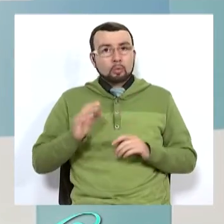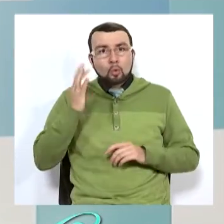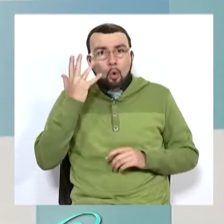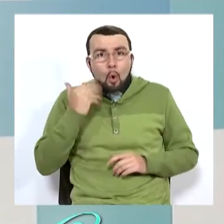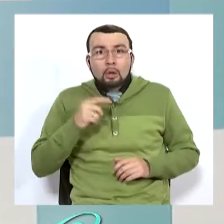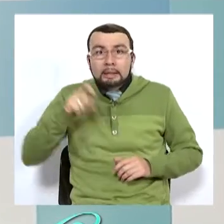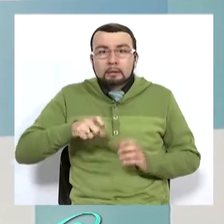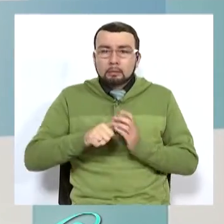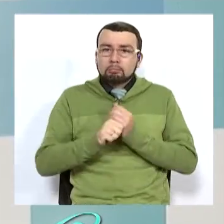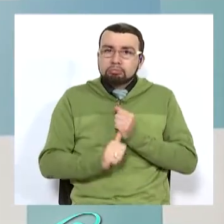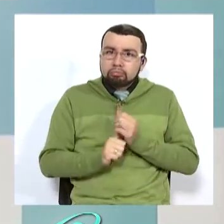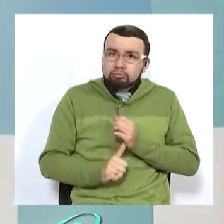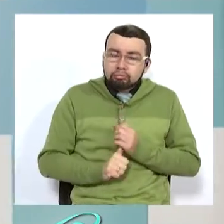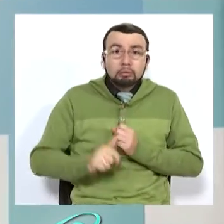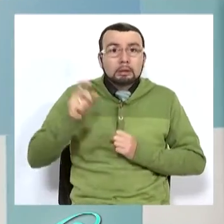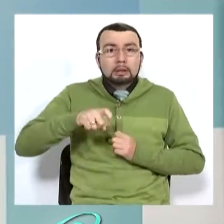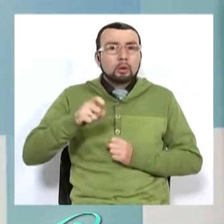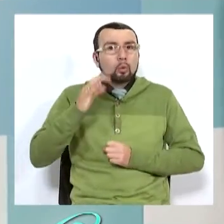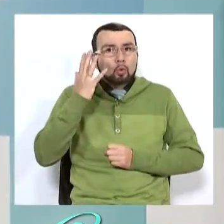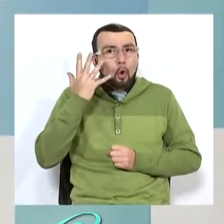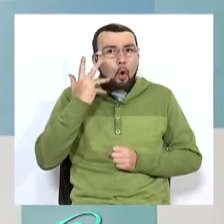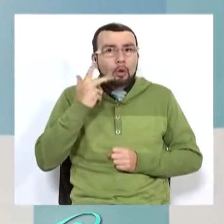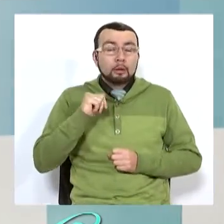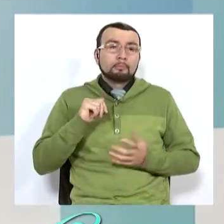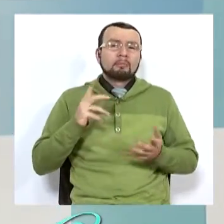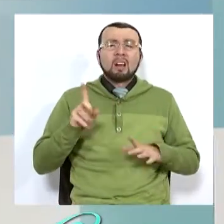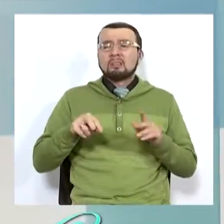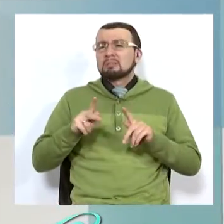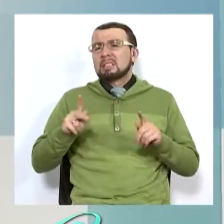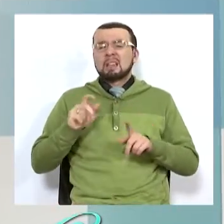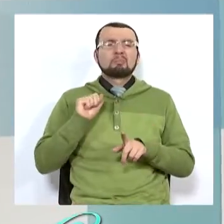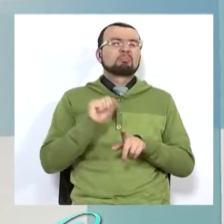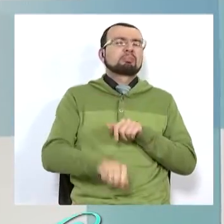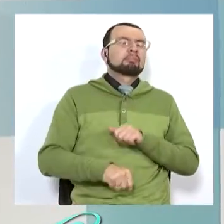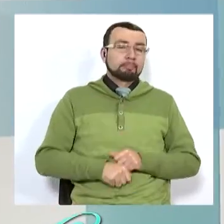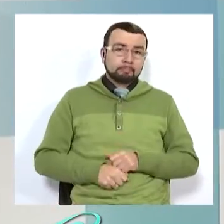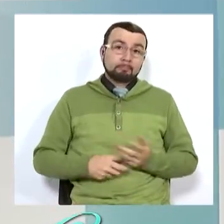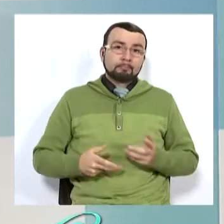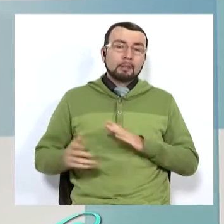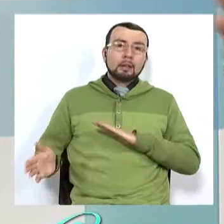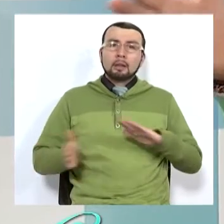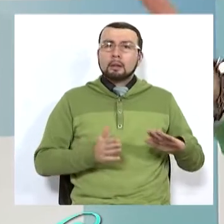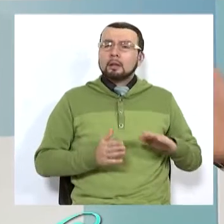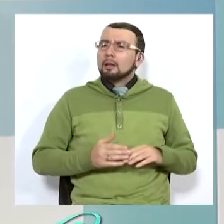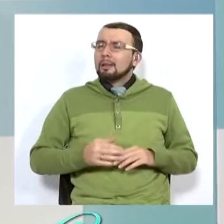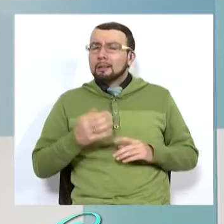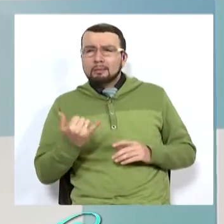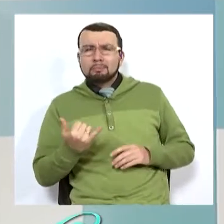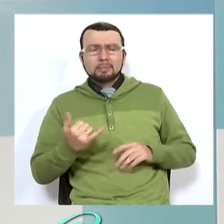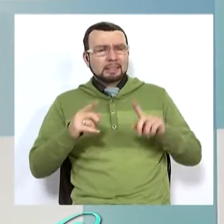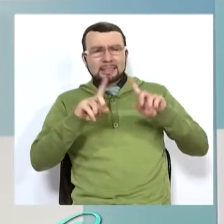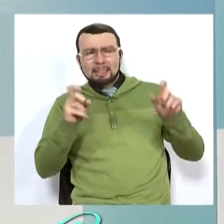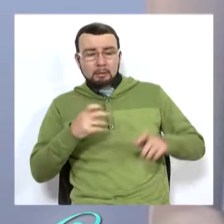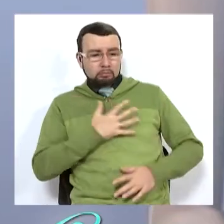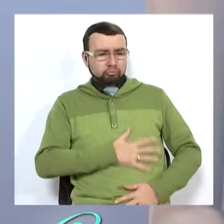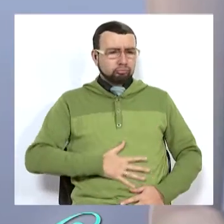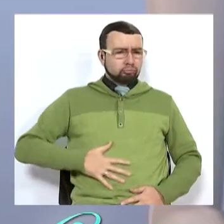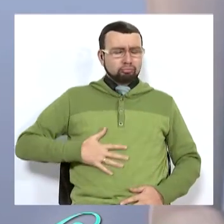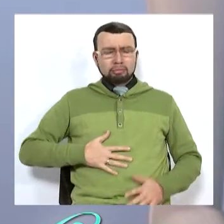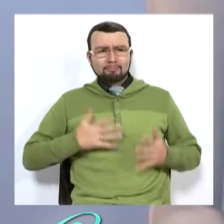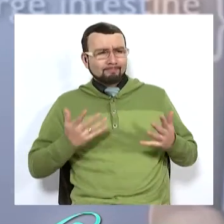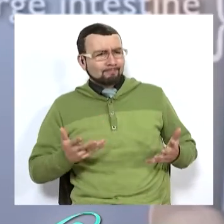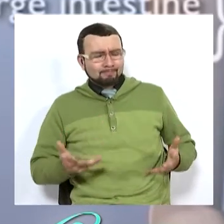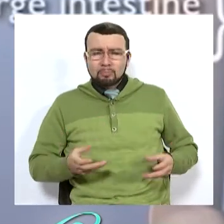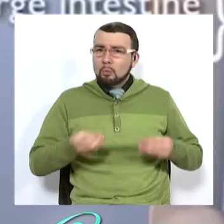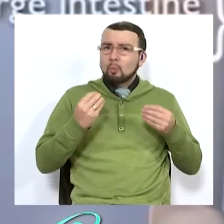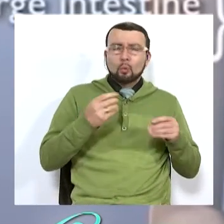el cuerpo humano. Como sé que esto, hablar de dolor abdominal, es un tema muy grande y muchos tendrán diferentes historias, vamos a